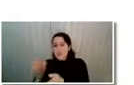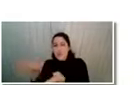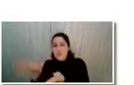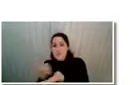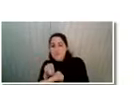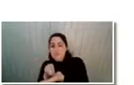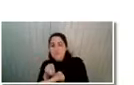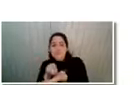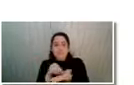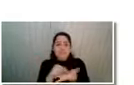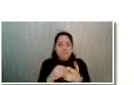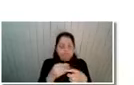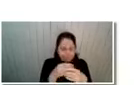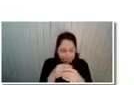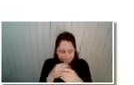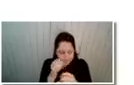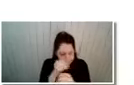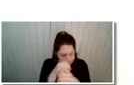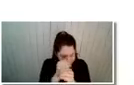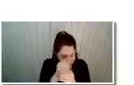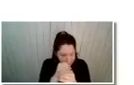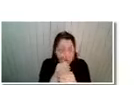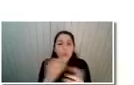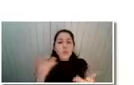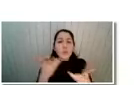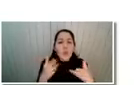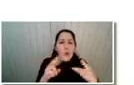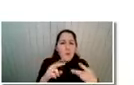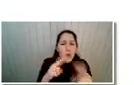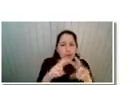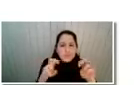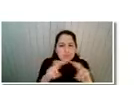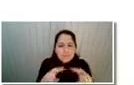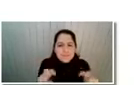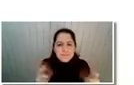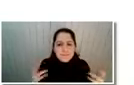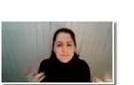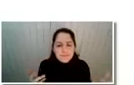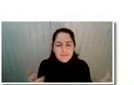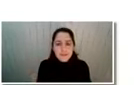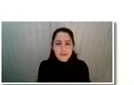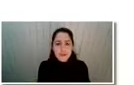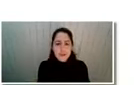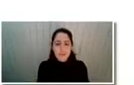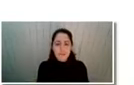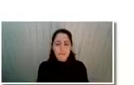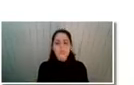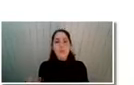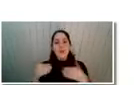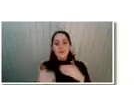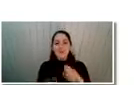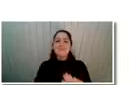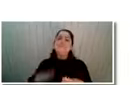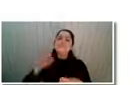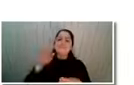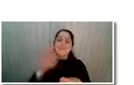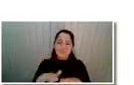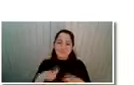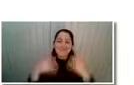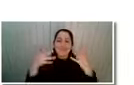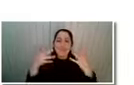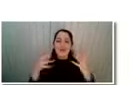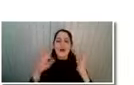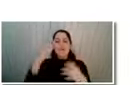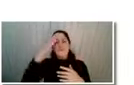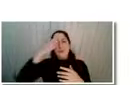RNA viral. Y por lo tanto hay que pasar al siguiente paso, que es el paso de la famosa PCR. Y aquí lo que